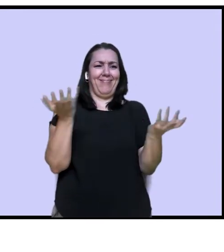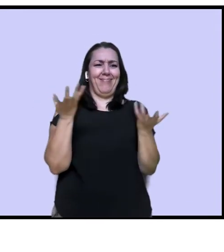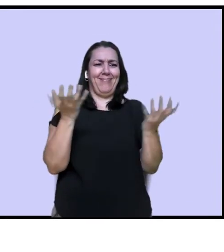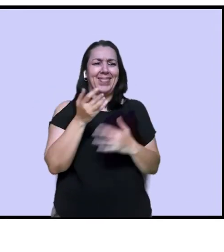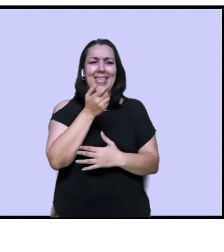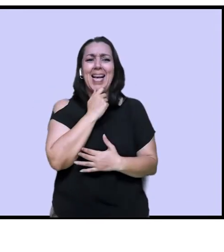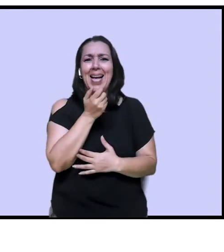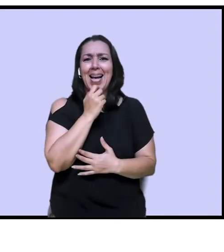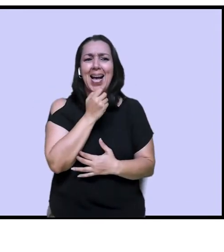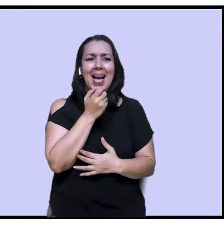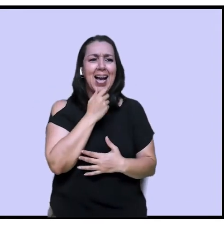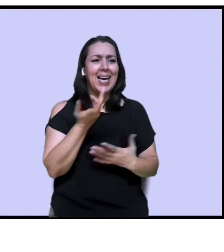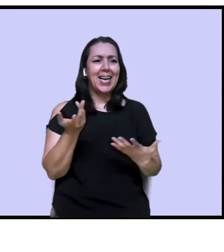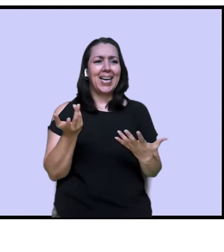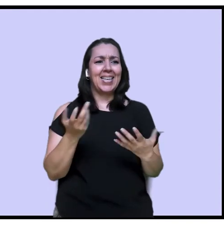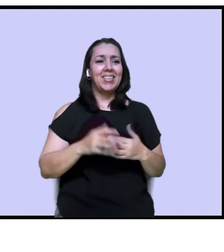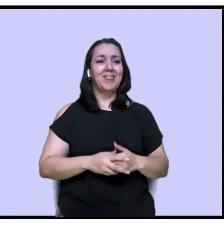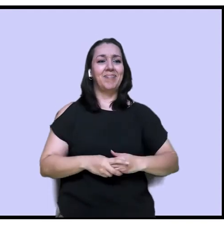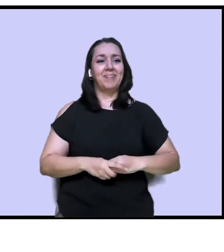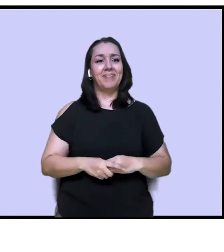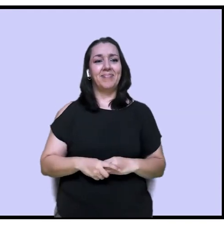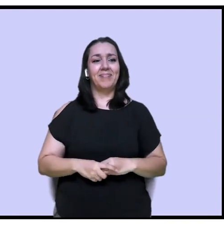Pacotica.